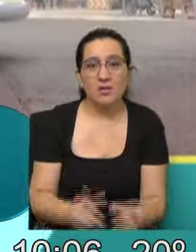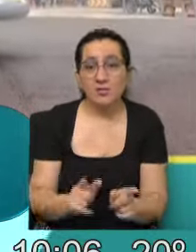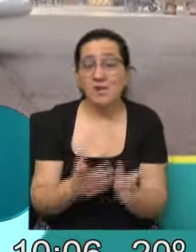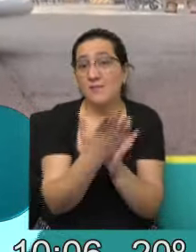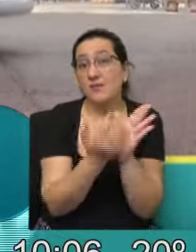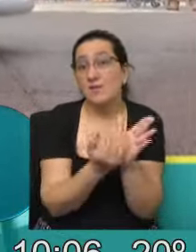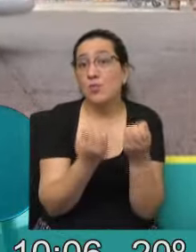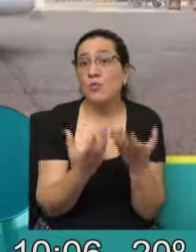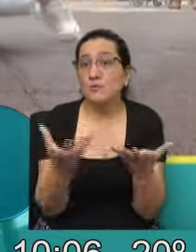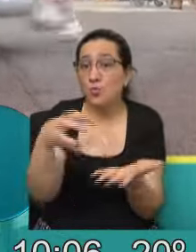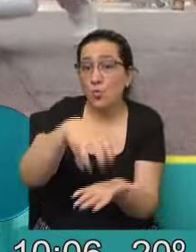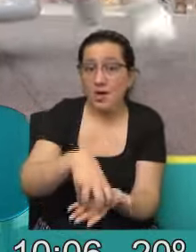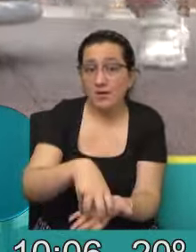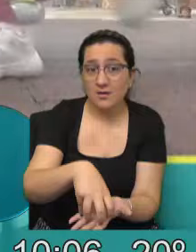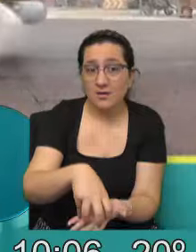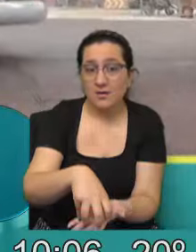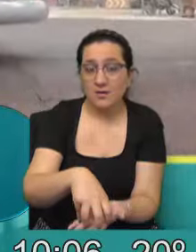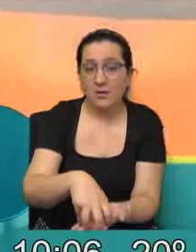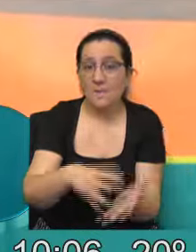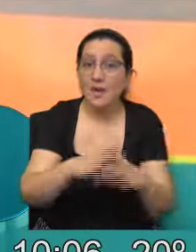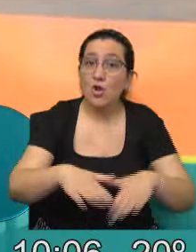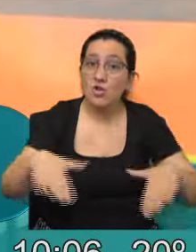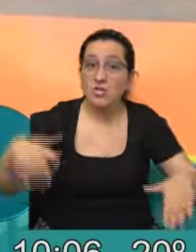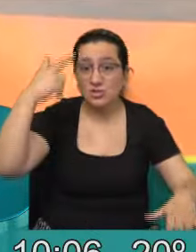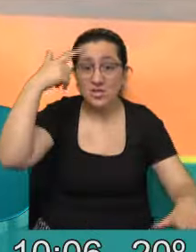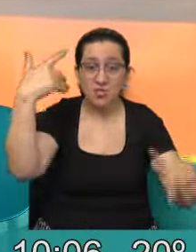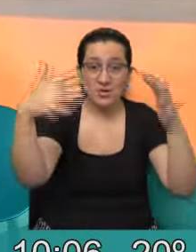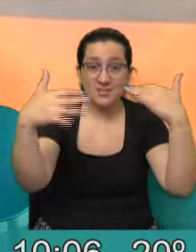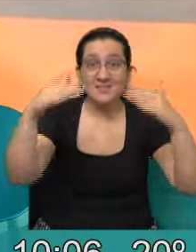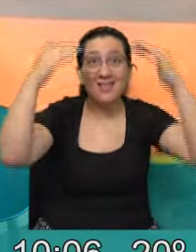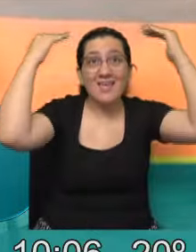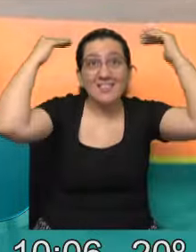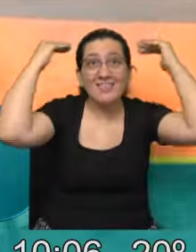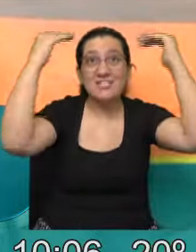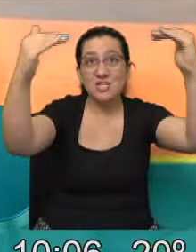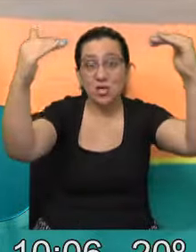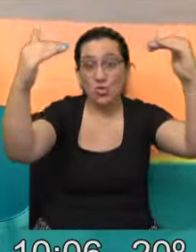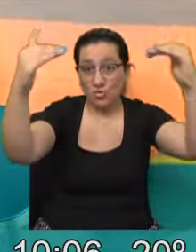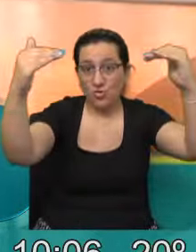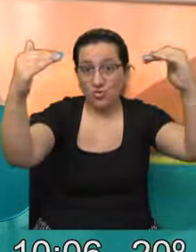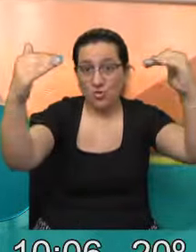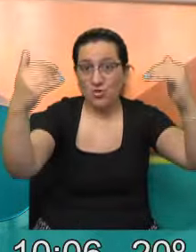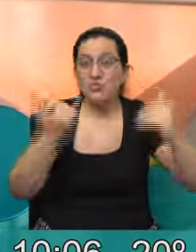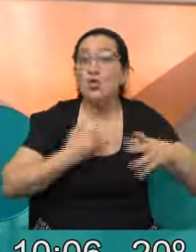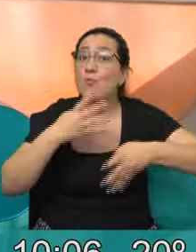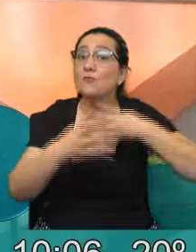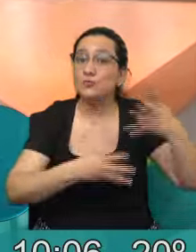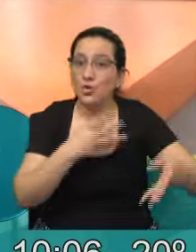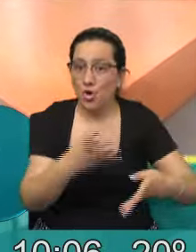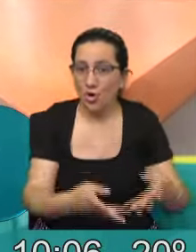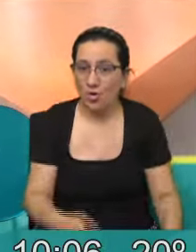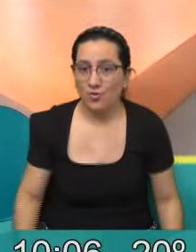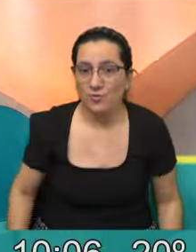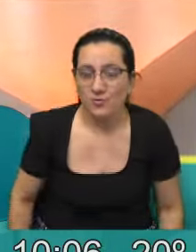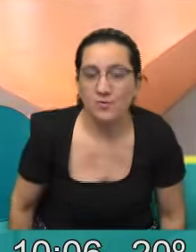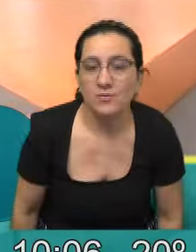porque creo que es el espacio para infancias y adolescencias techado más grande del país Entonces cómo funcionó eso y Y cómo fue